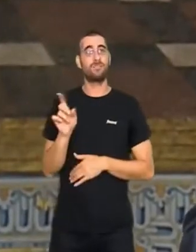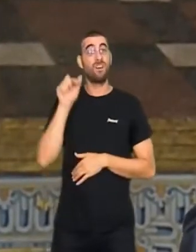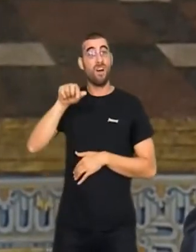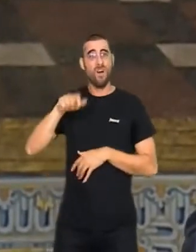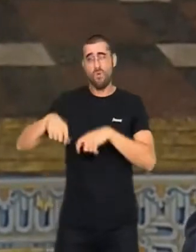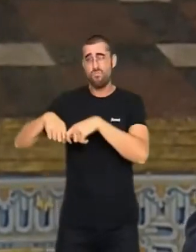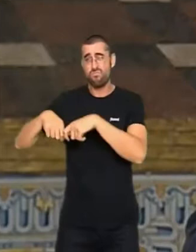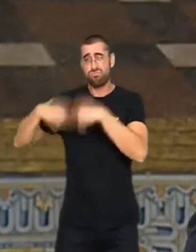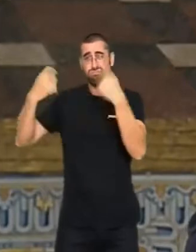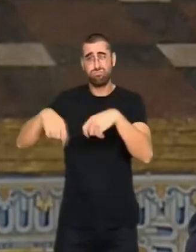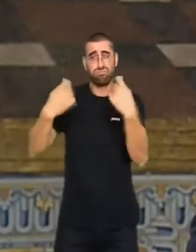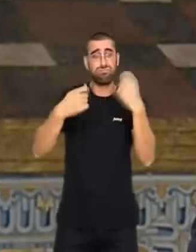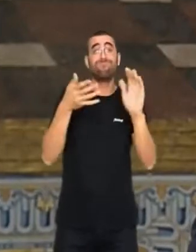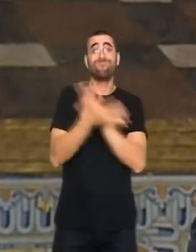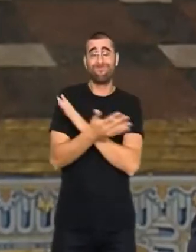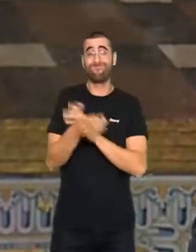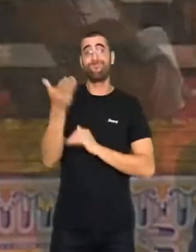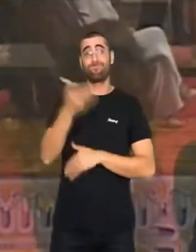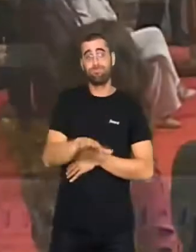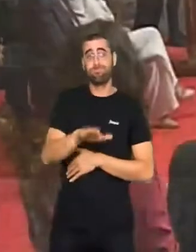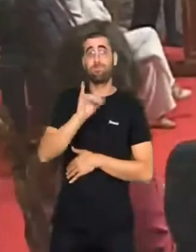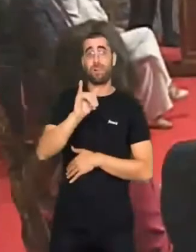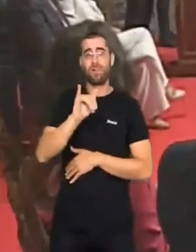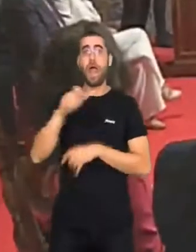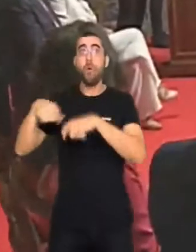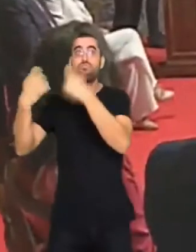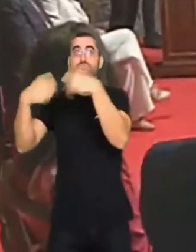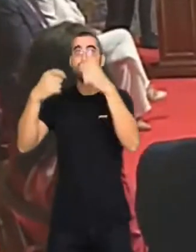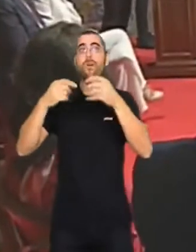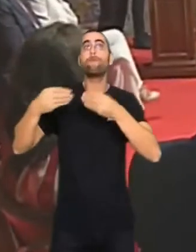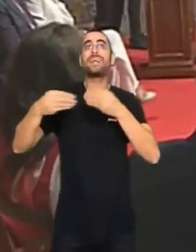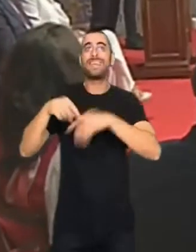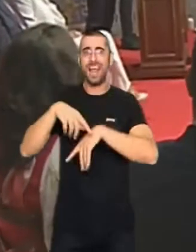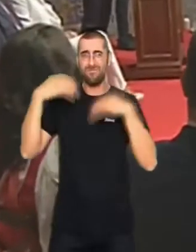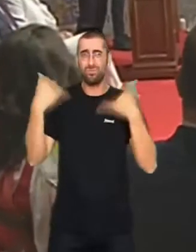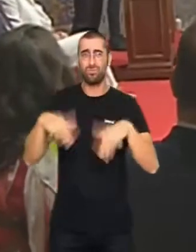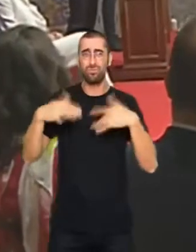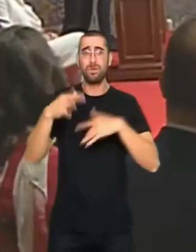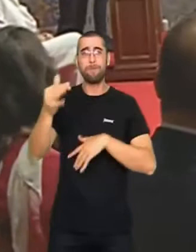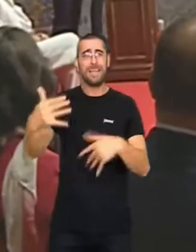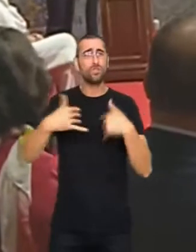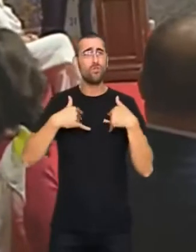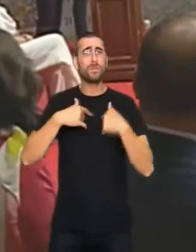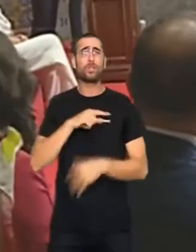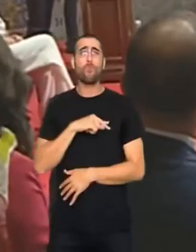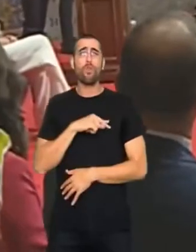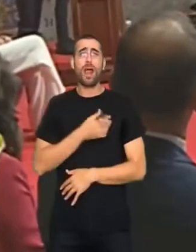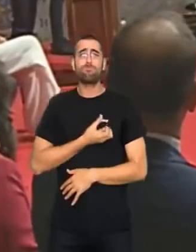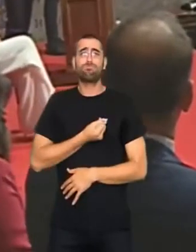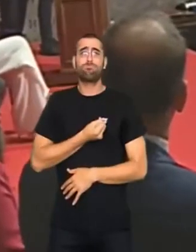destrucción se ha cobrado vidas humanas, graves daños materiales y un sufrimiento emocional